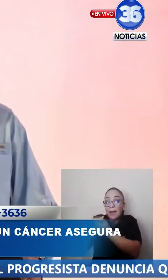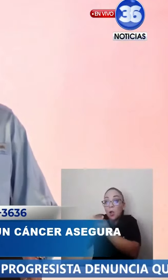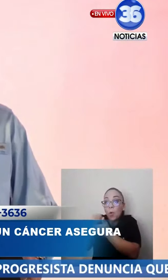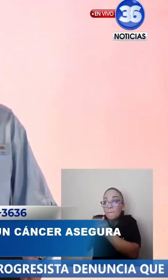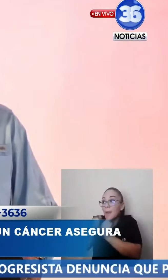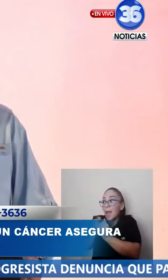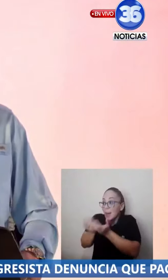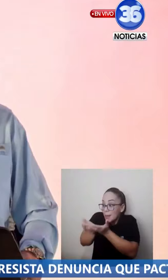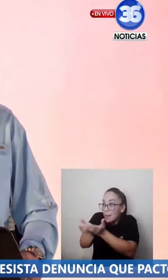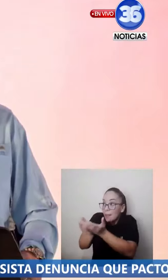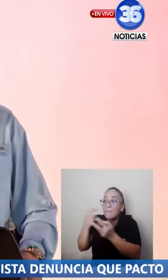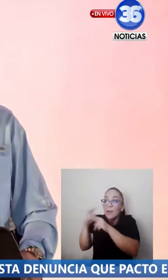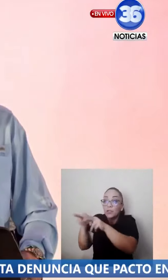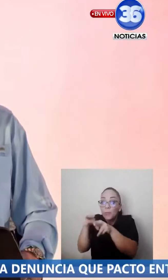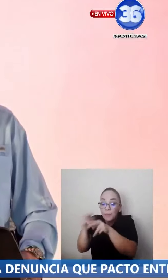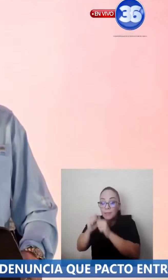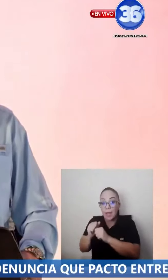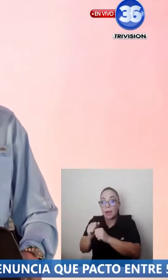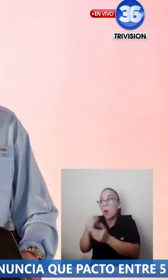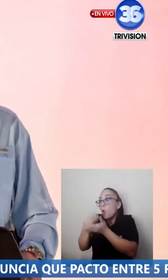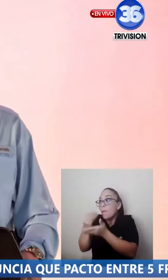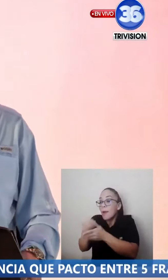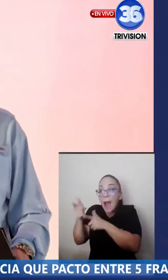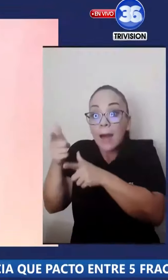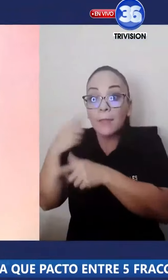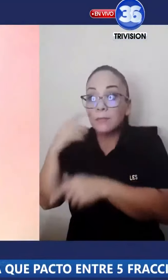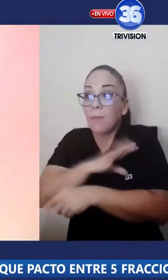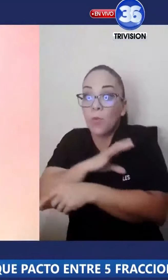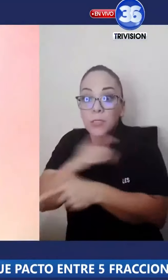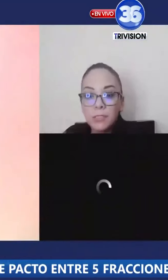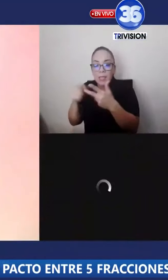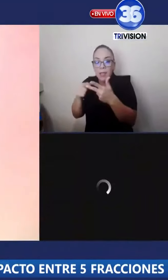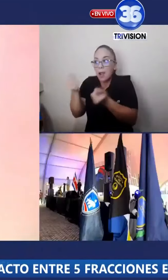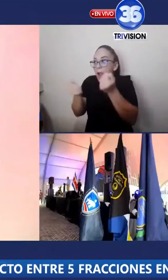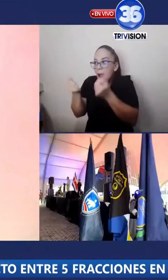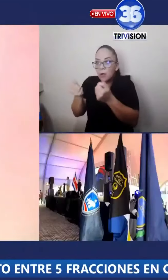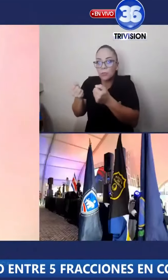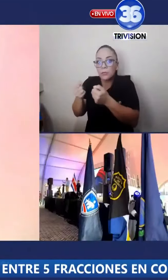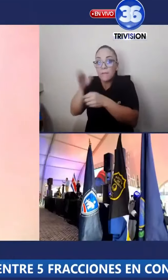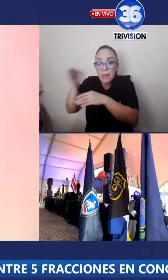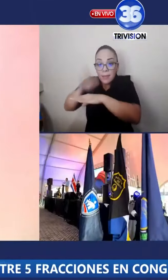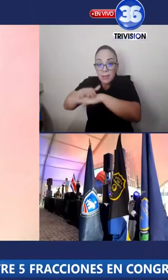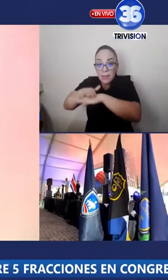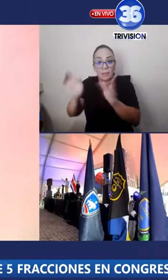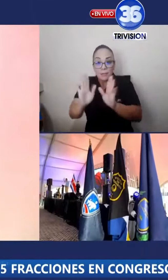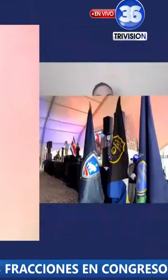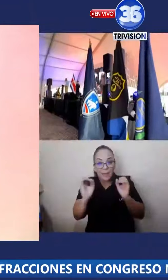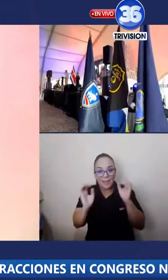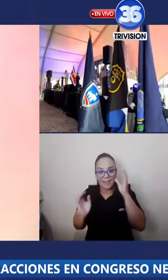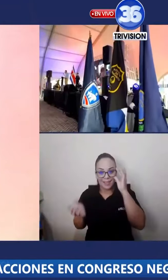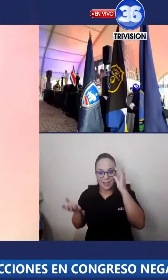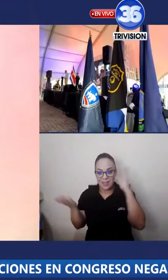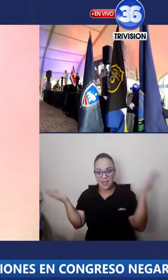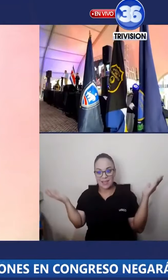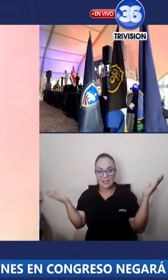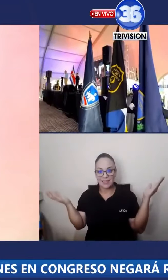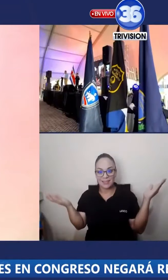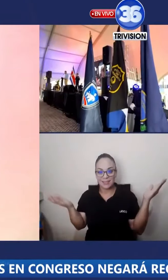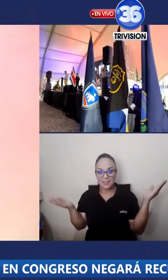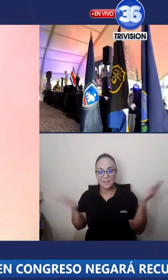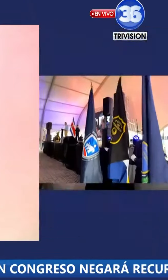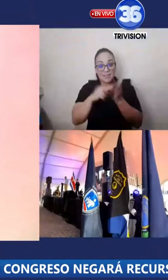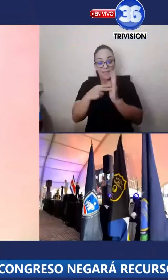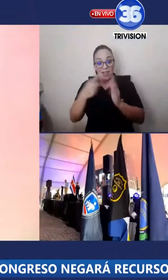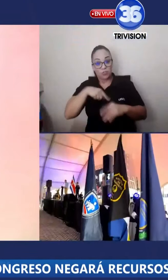armas y vehículos? No. No es que nosotros querramos tirar eso